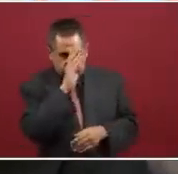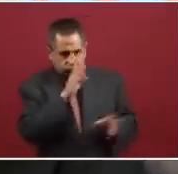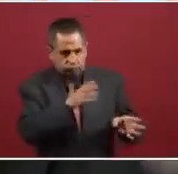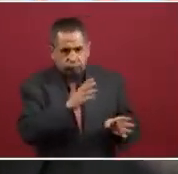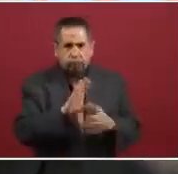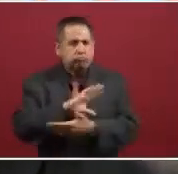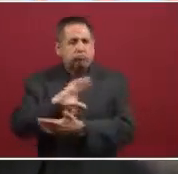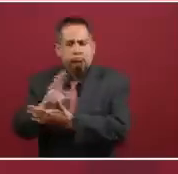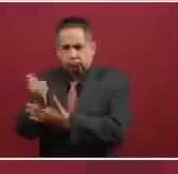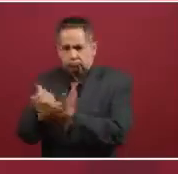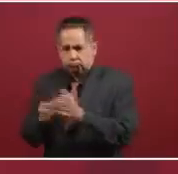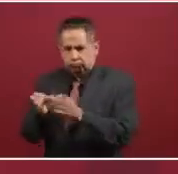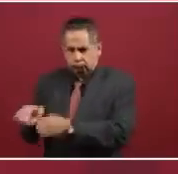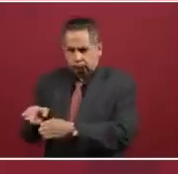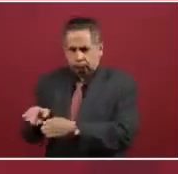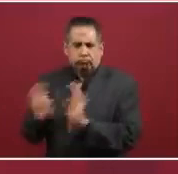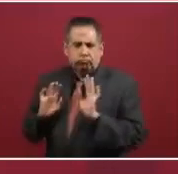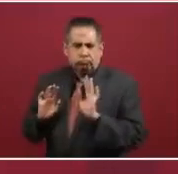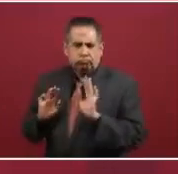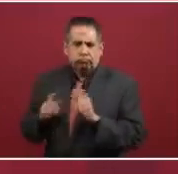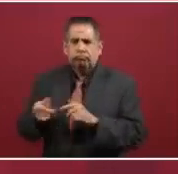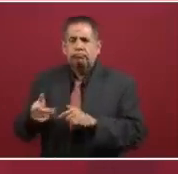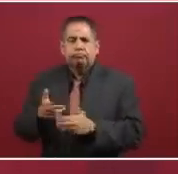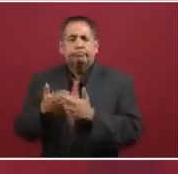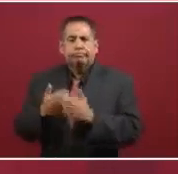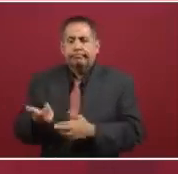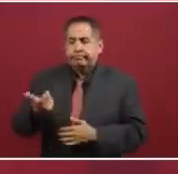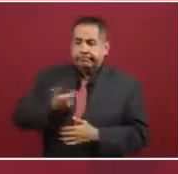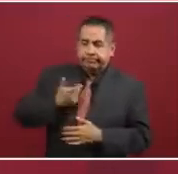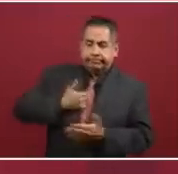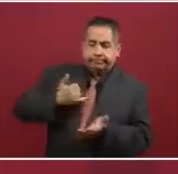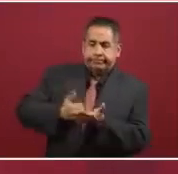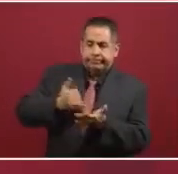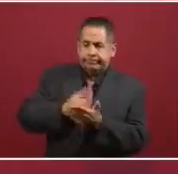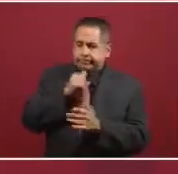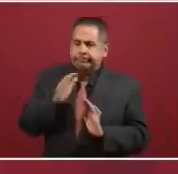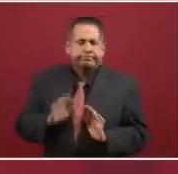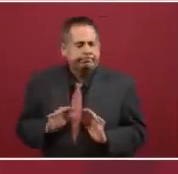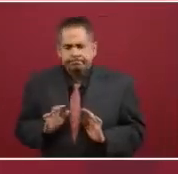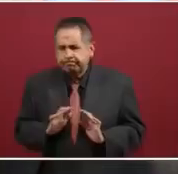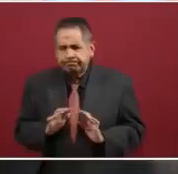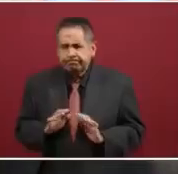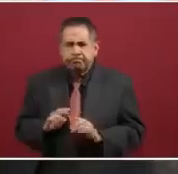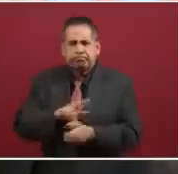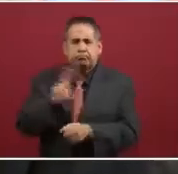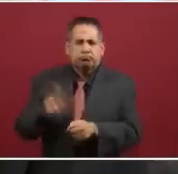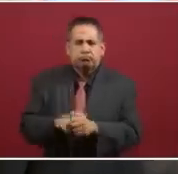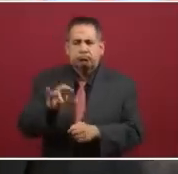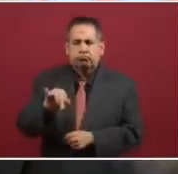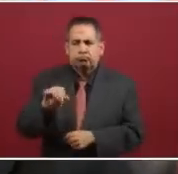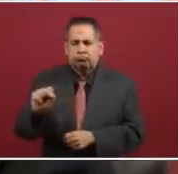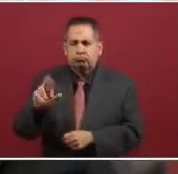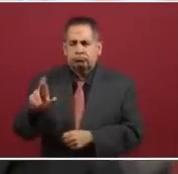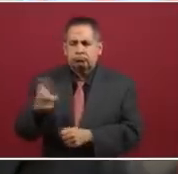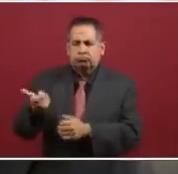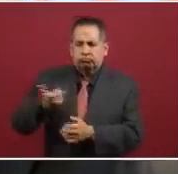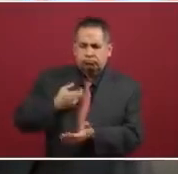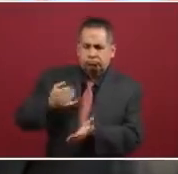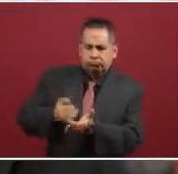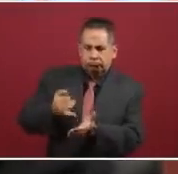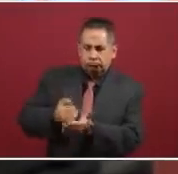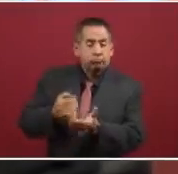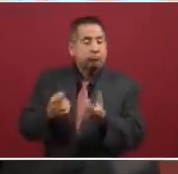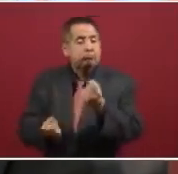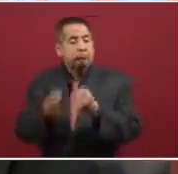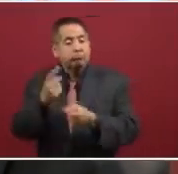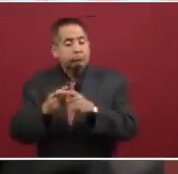como cualquier otra empresa. Eso le va a dar un respiro enorme a Pemex y sobre todo va a ayudar a que algunos de estos pozos que no eran rentables,